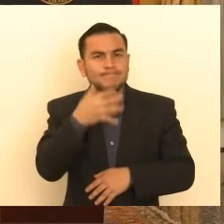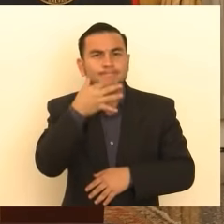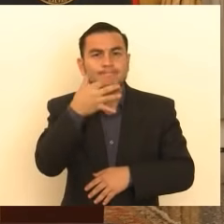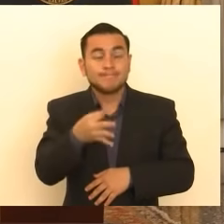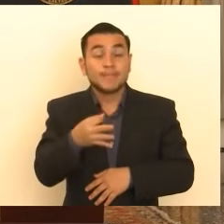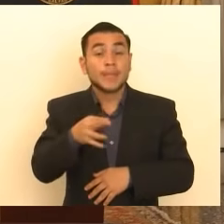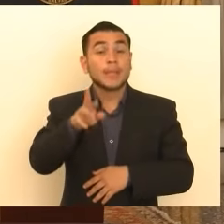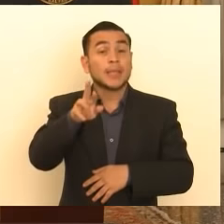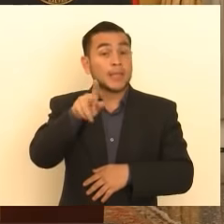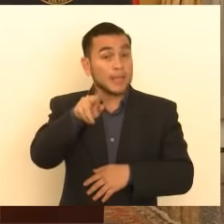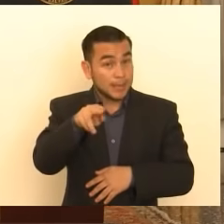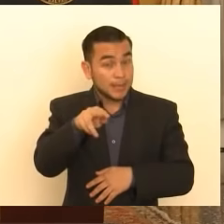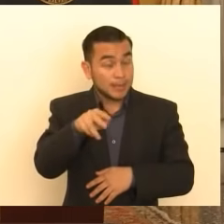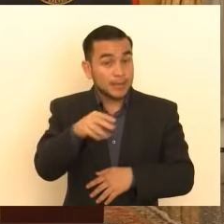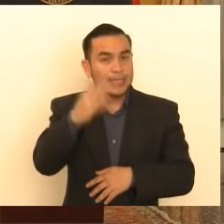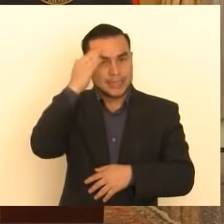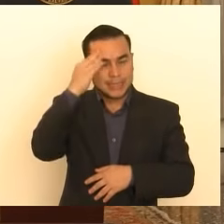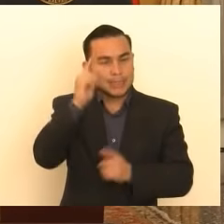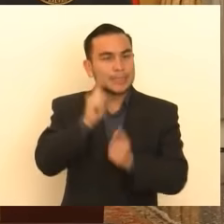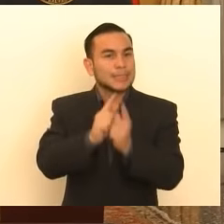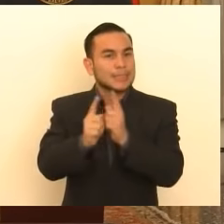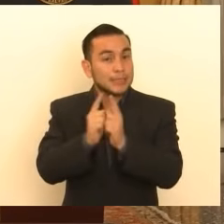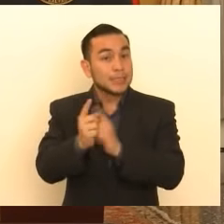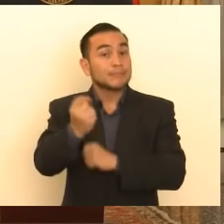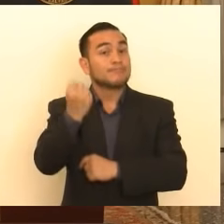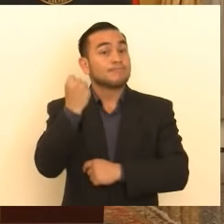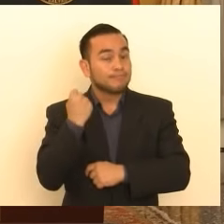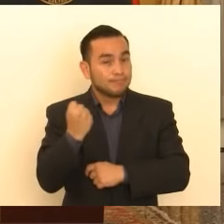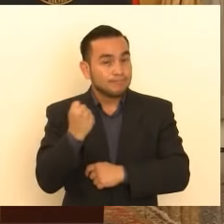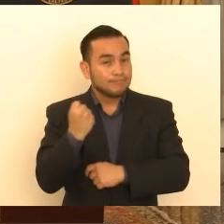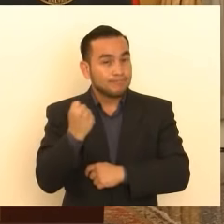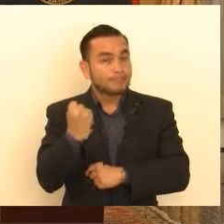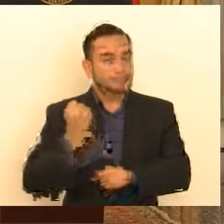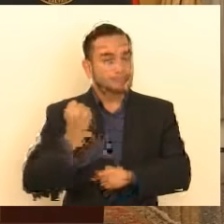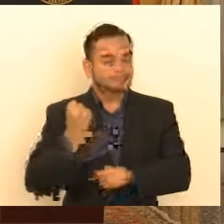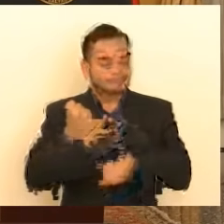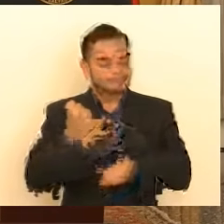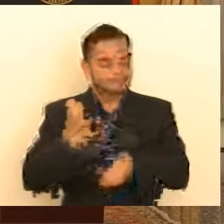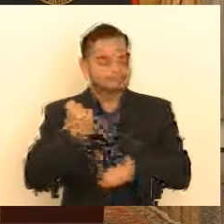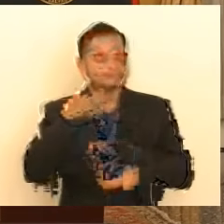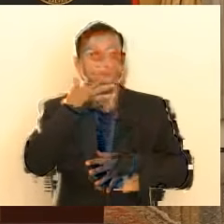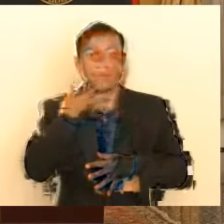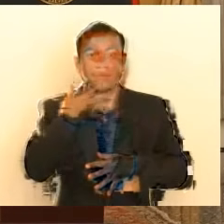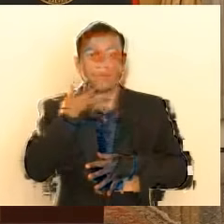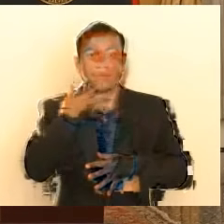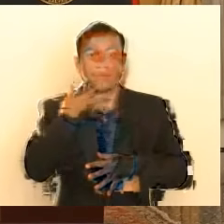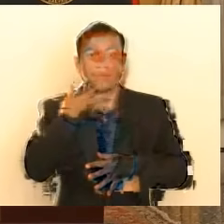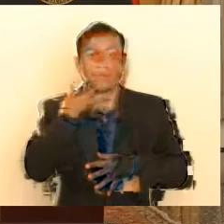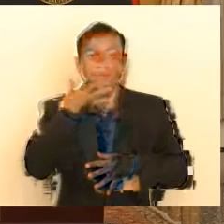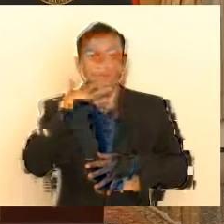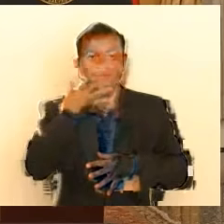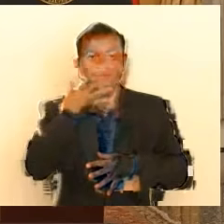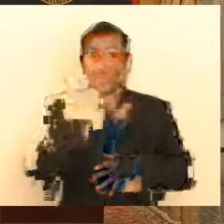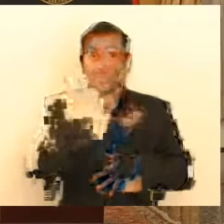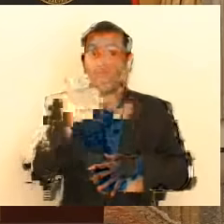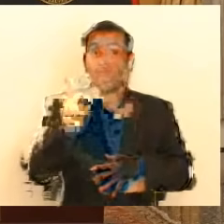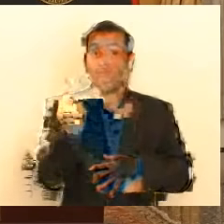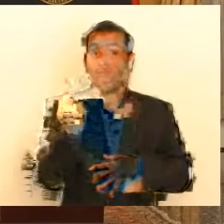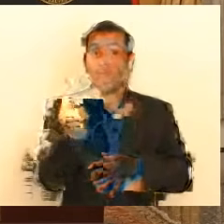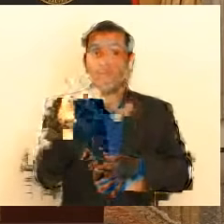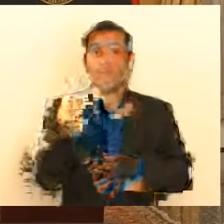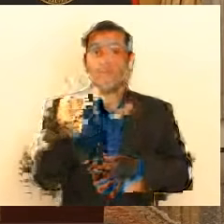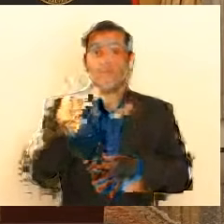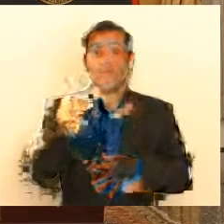y reconoce la relación que existe entre nosotros. Y este es el tipo de personas y de y